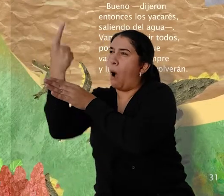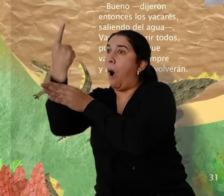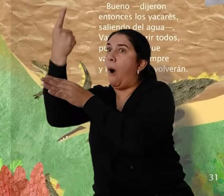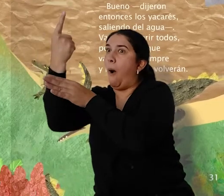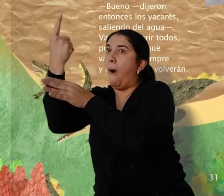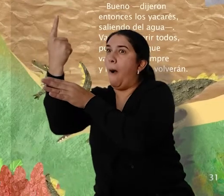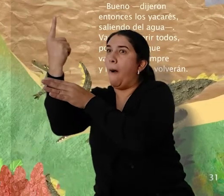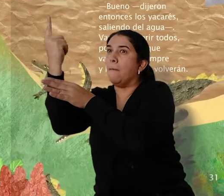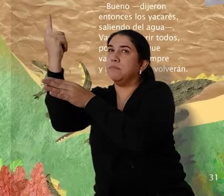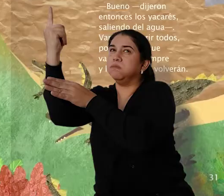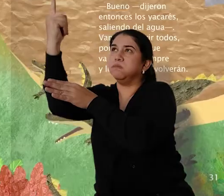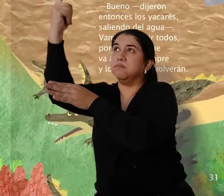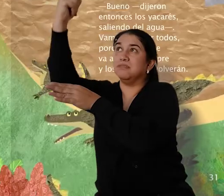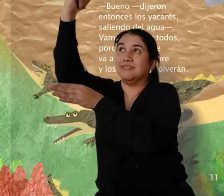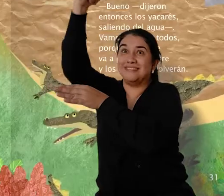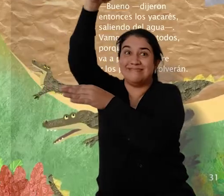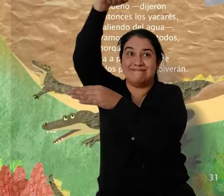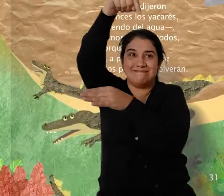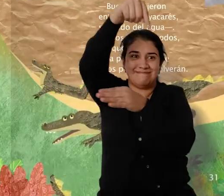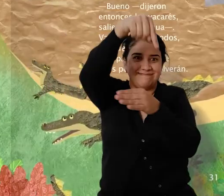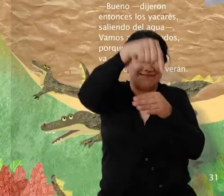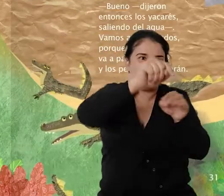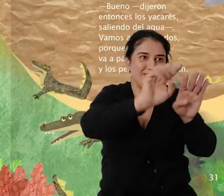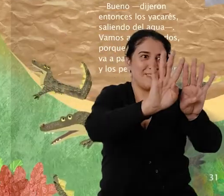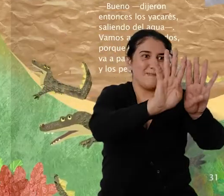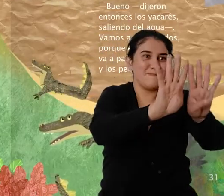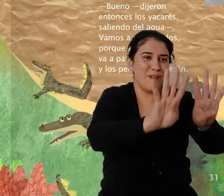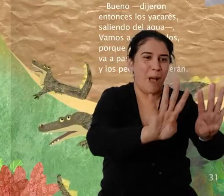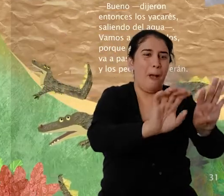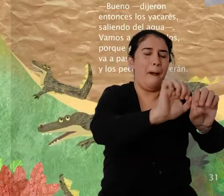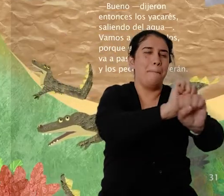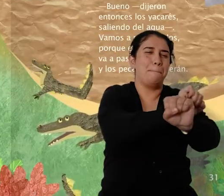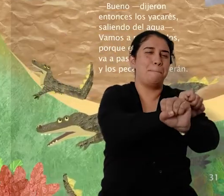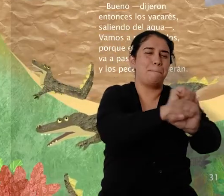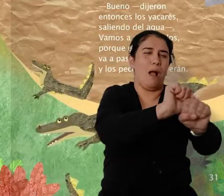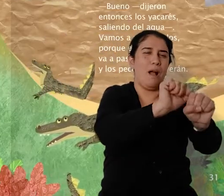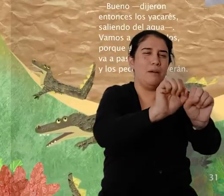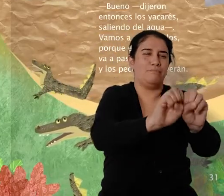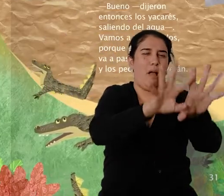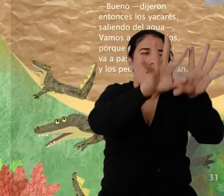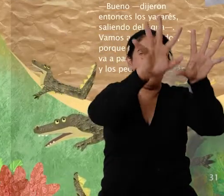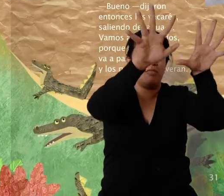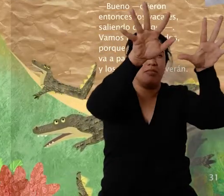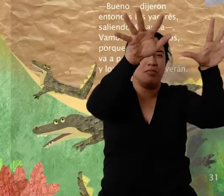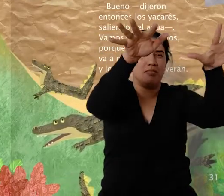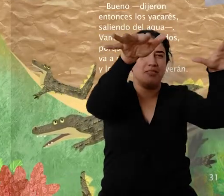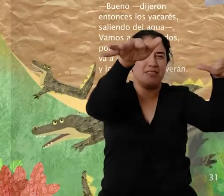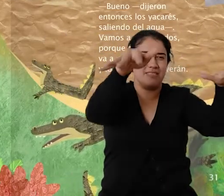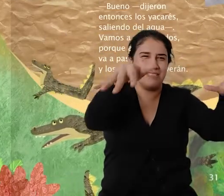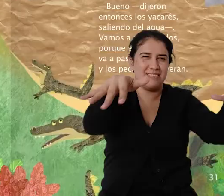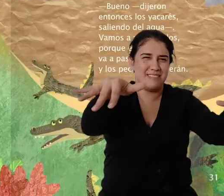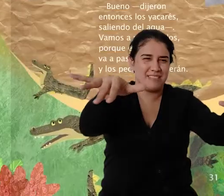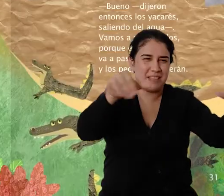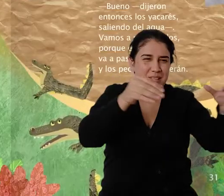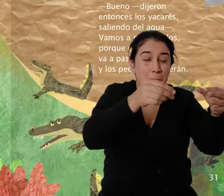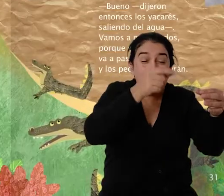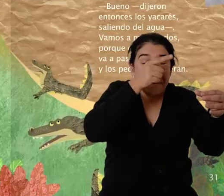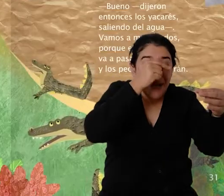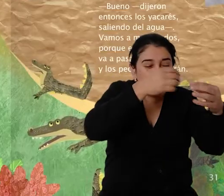dique, porque esta vez habían tirado con granada. La granada reventó contra los troncos, hizo